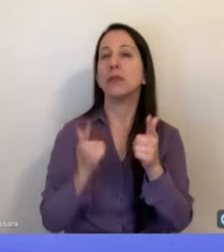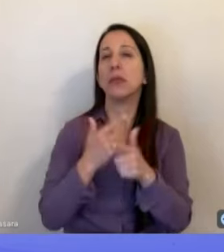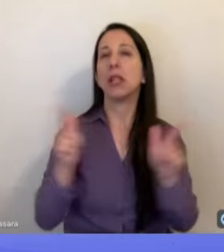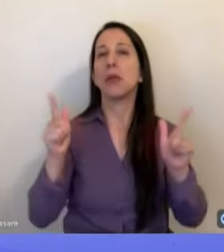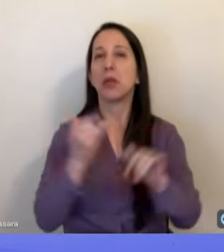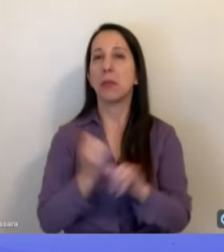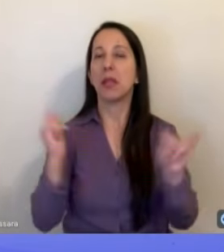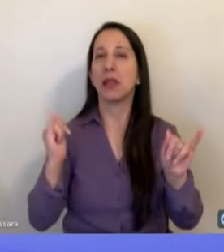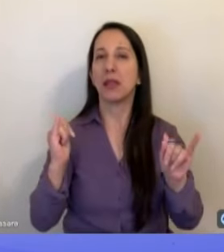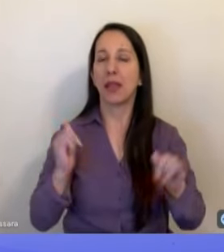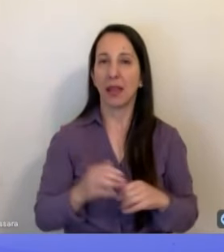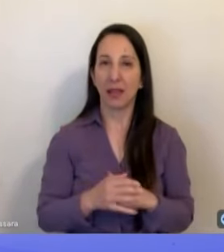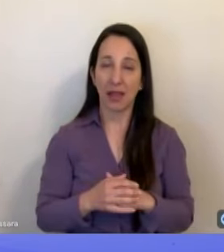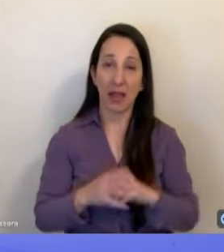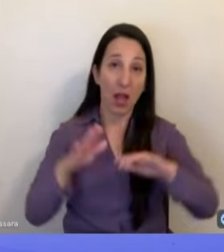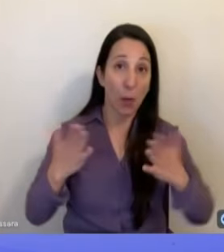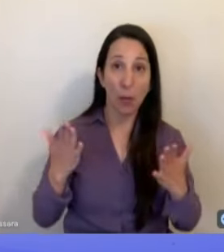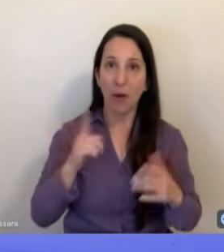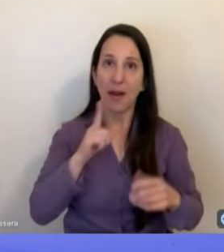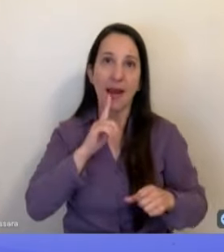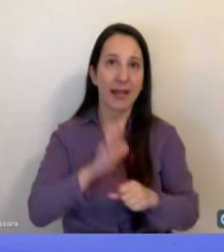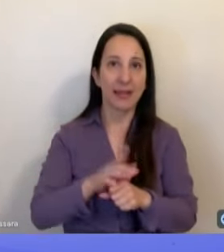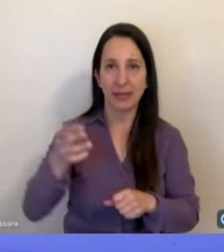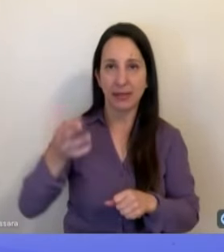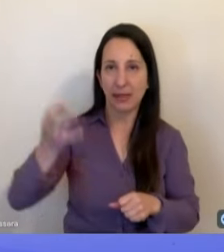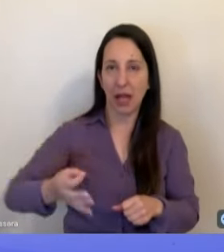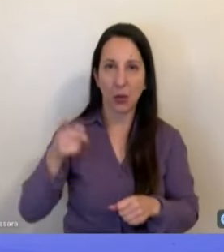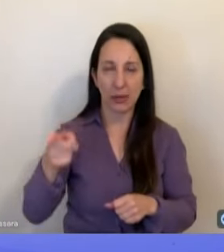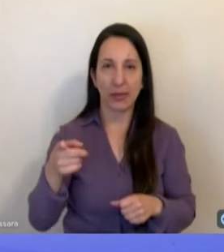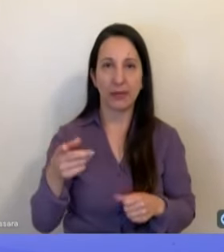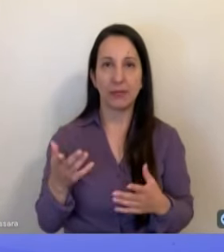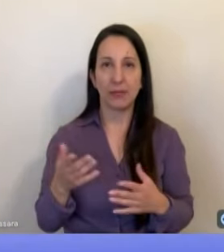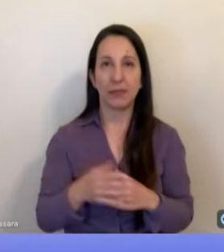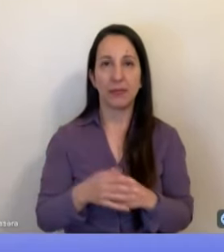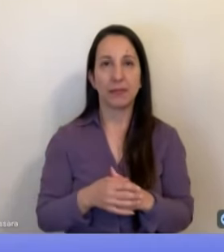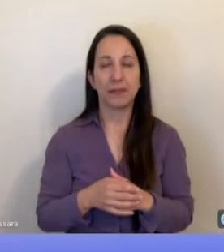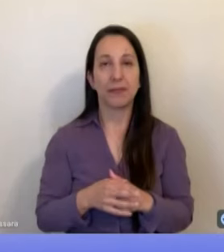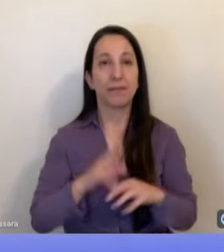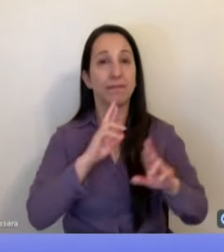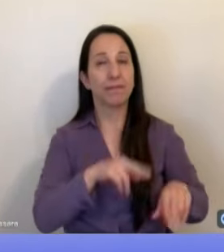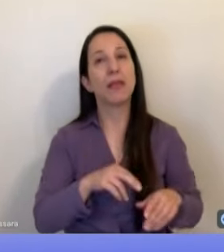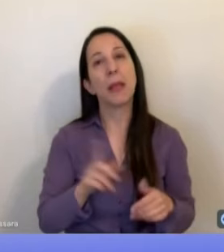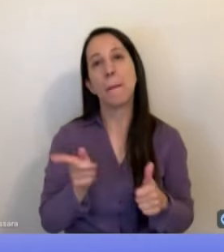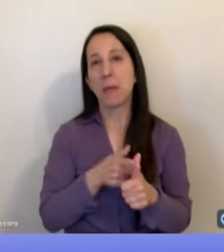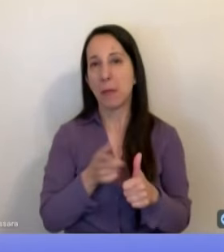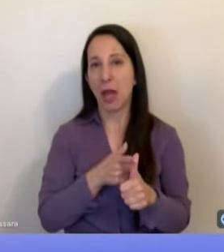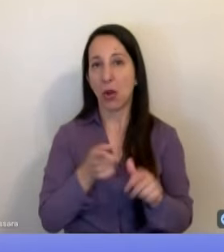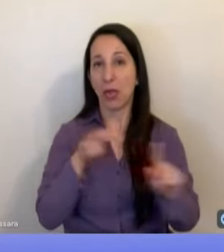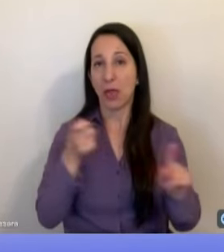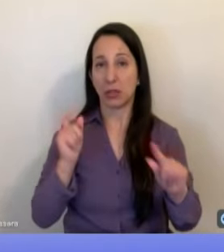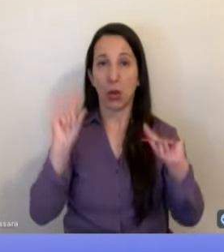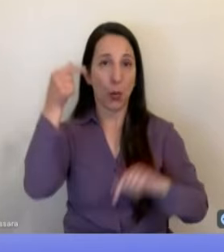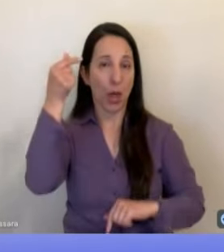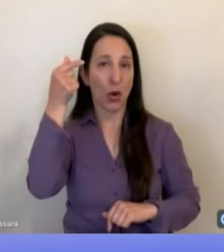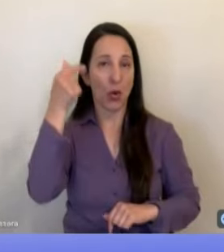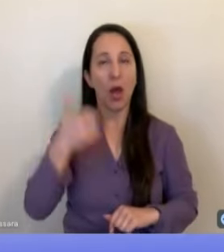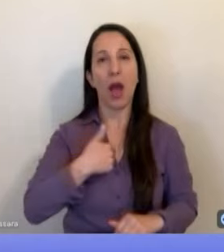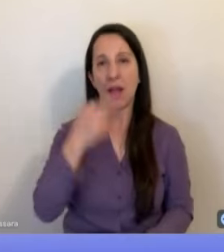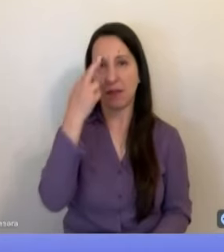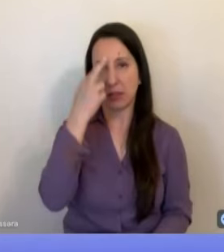¿Cómo garantizaría usted esa? Bueno, lo primero es que desde nuestro gobierno va a haber un respeto